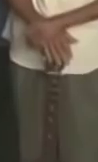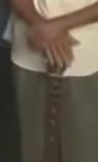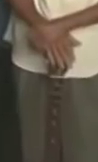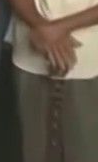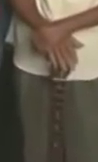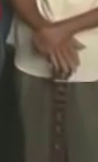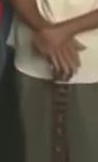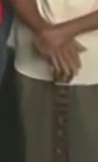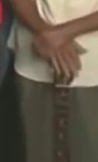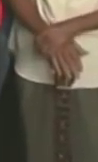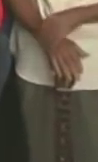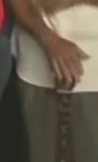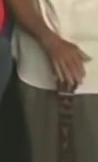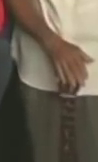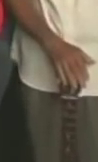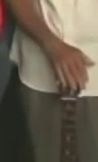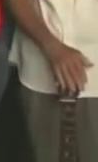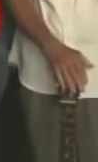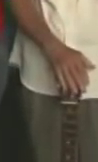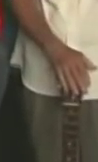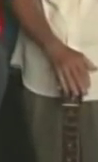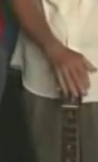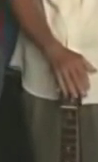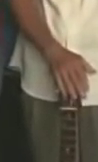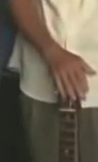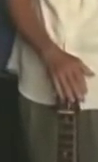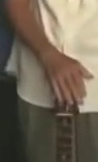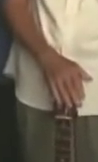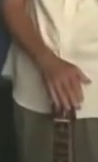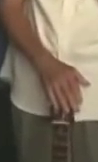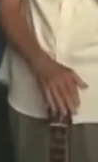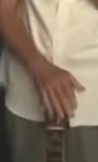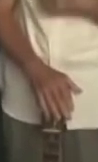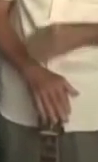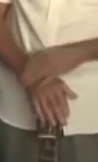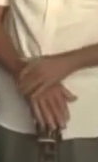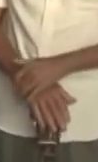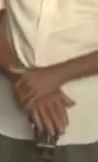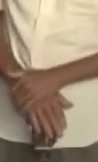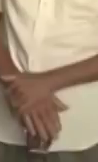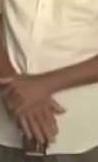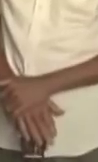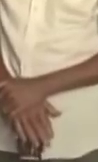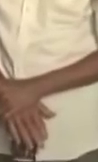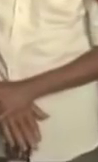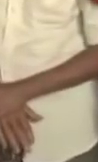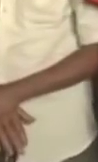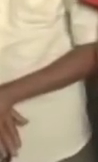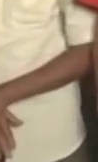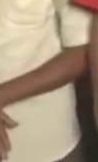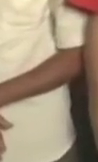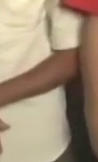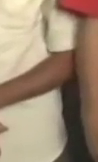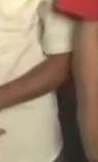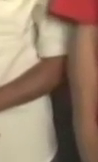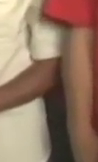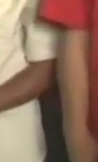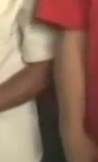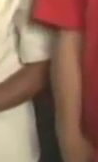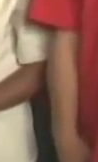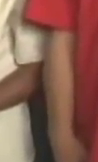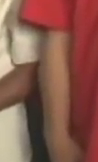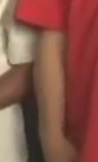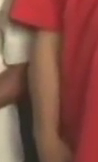autoridad de pesca en el estado, Starling Vázquez, el general Rondón Mata, el pescador Gregorio